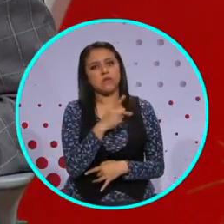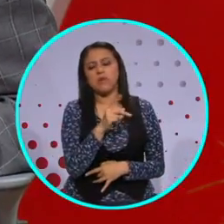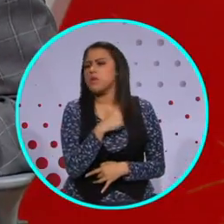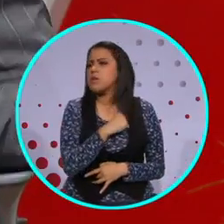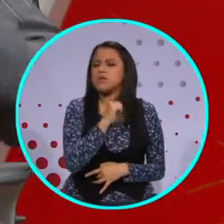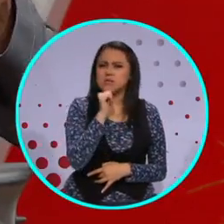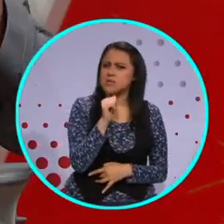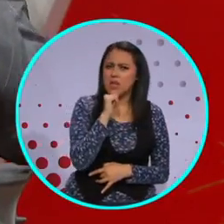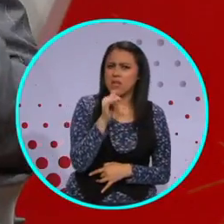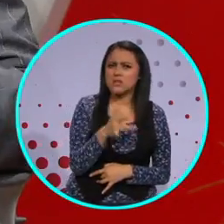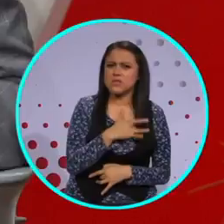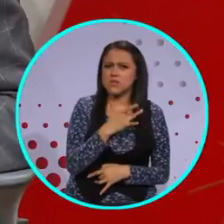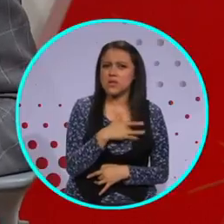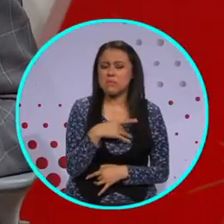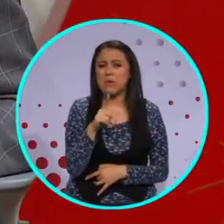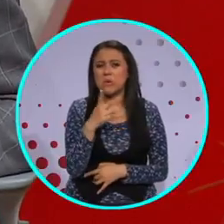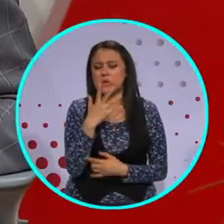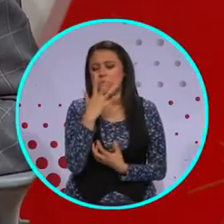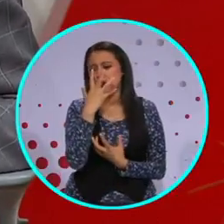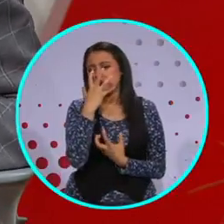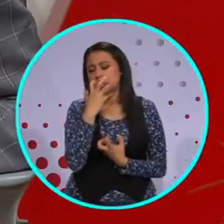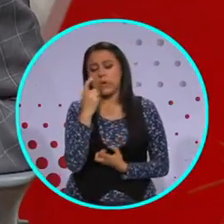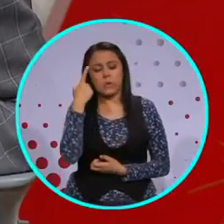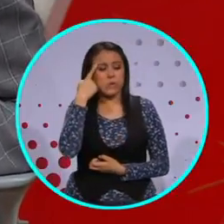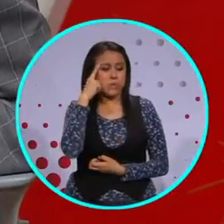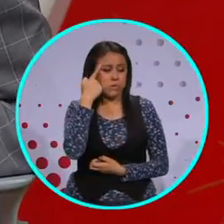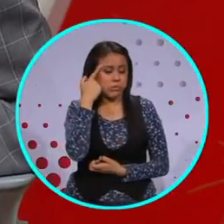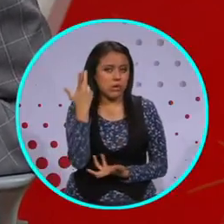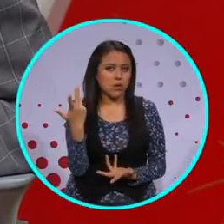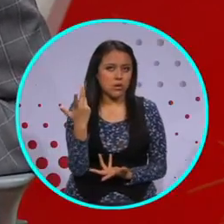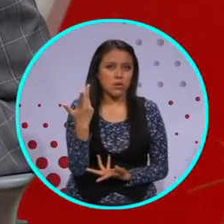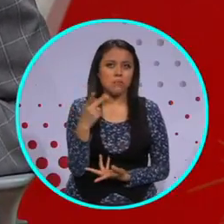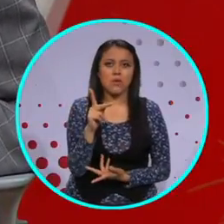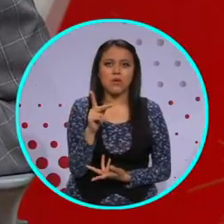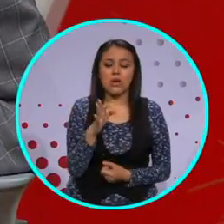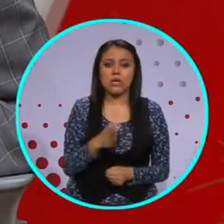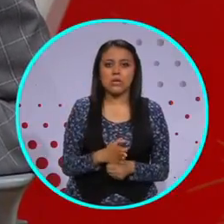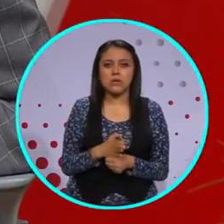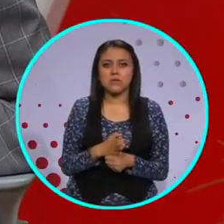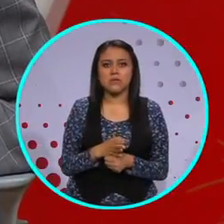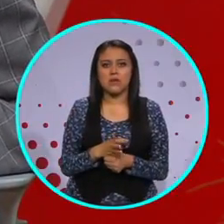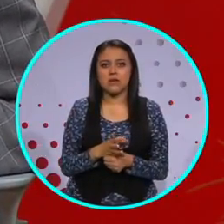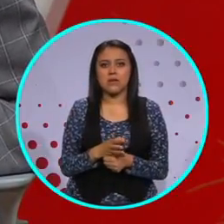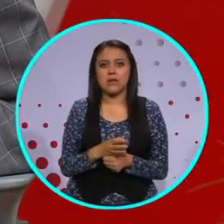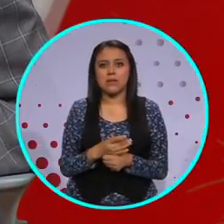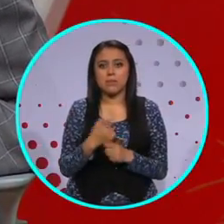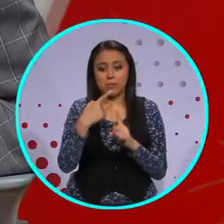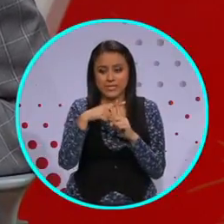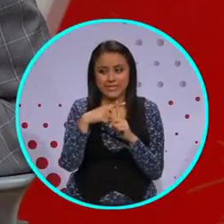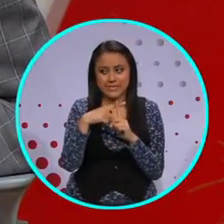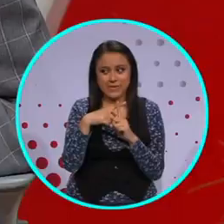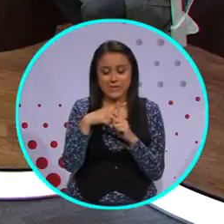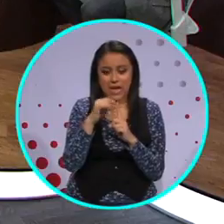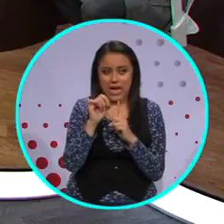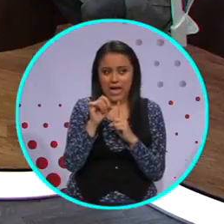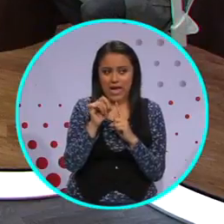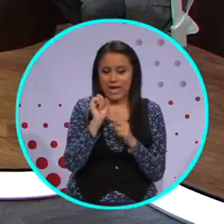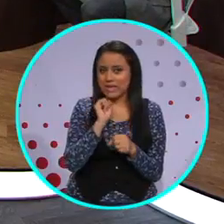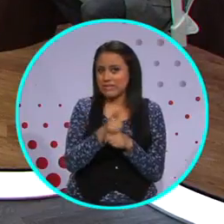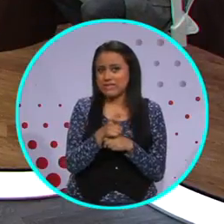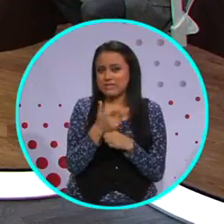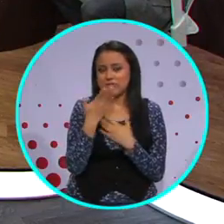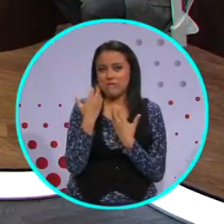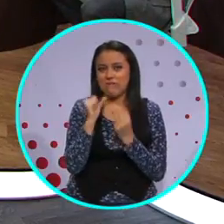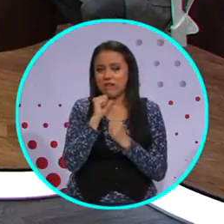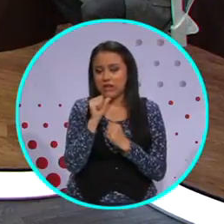miedo pero sentía mucho enojo ahora no encuentro un punto positivo uno si enciende